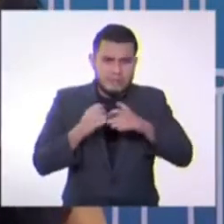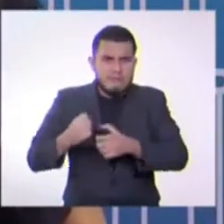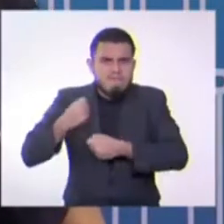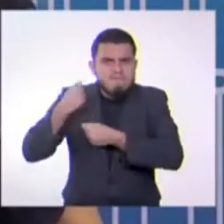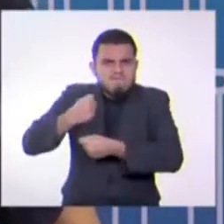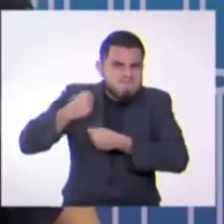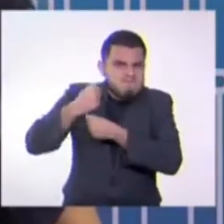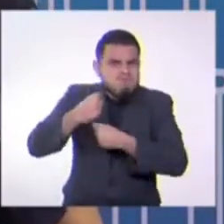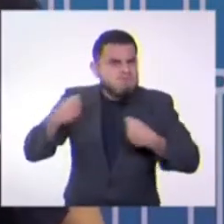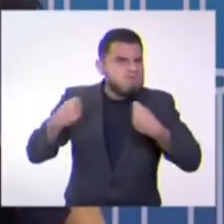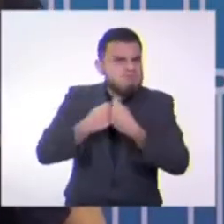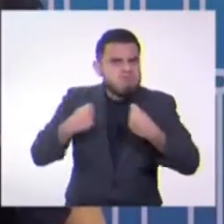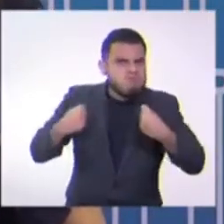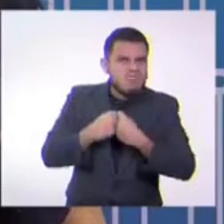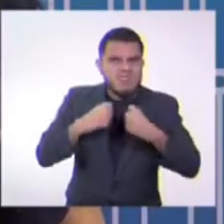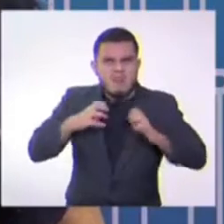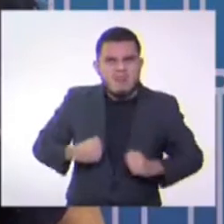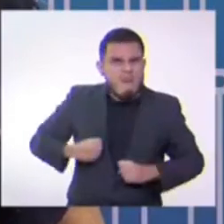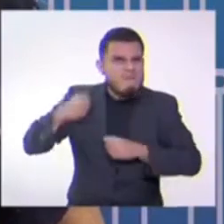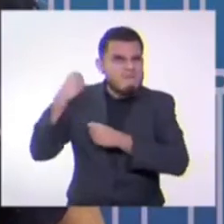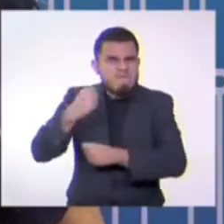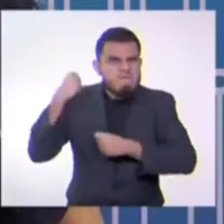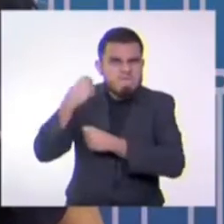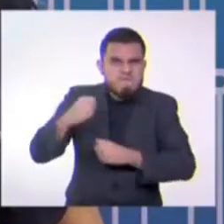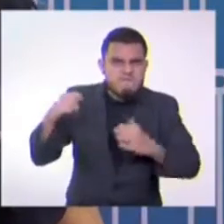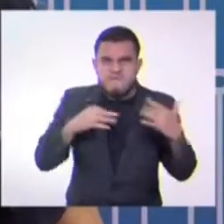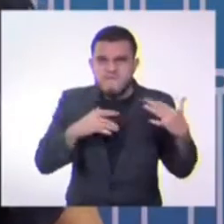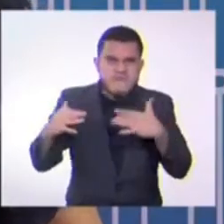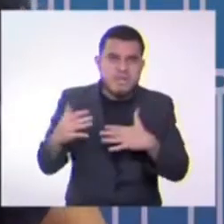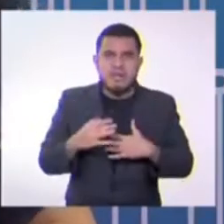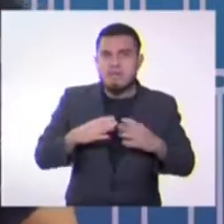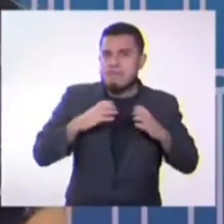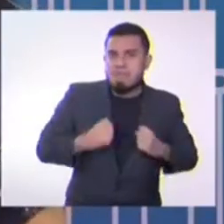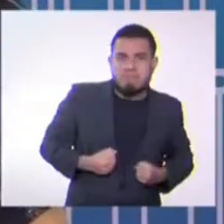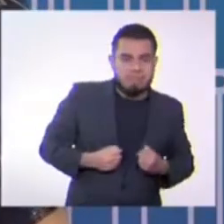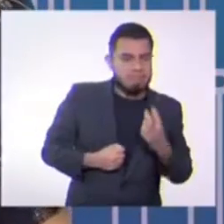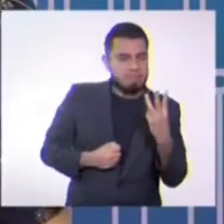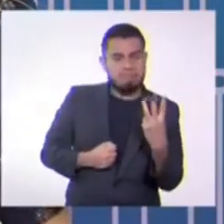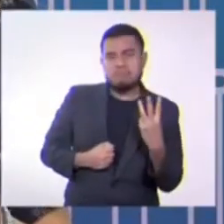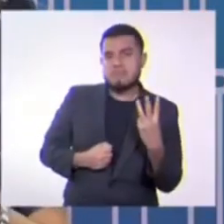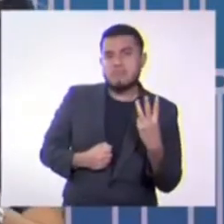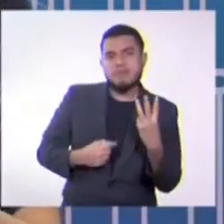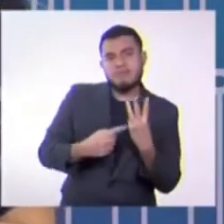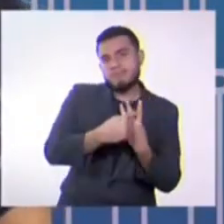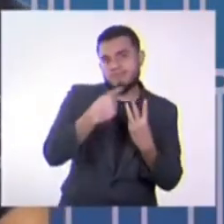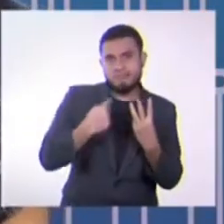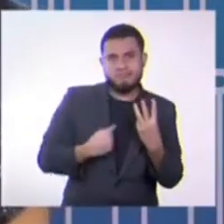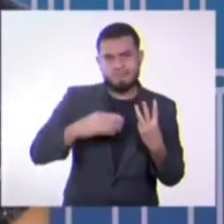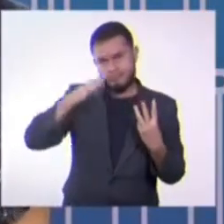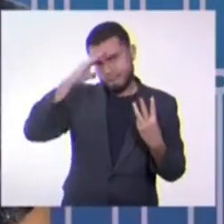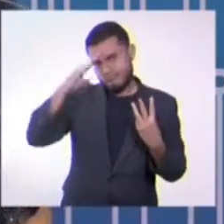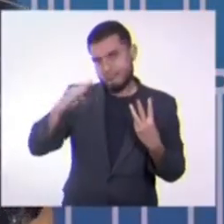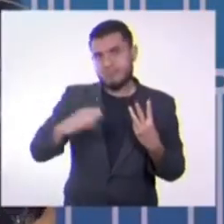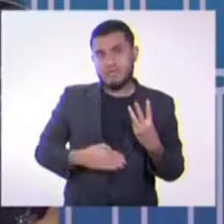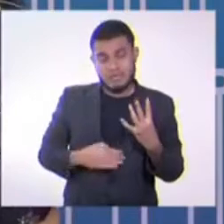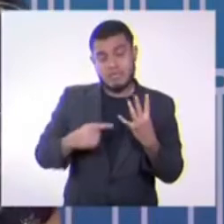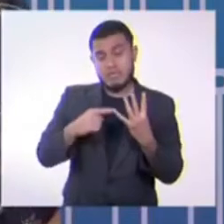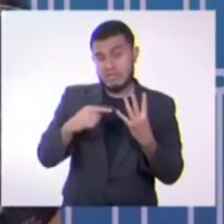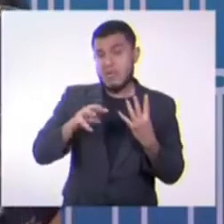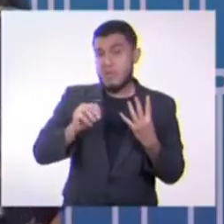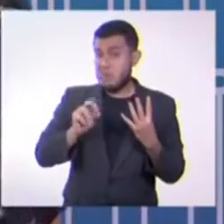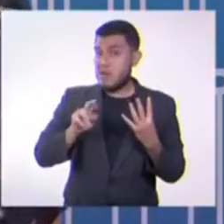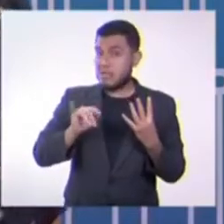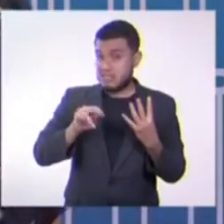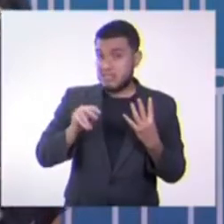de Santiago González, en el gobierno de Saldívar, en el gobierno de Francisco Méndez. Más adelante en el gobierno de Martínez vamos a tener